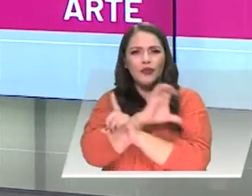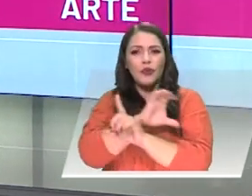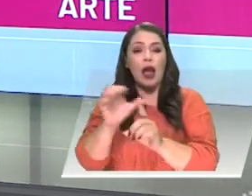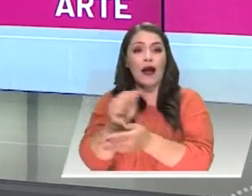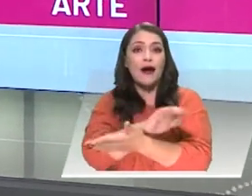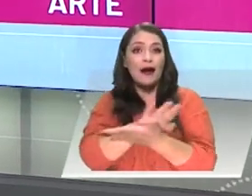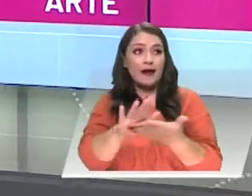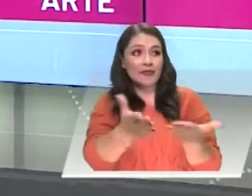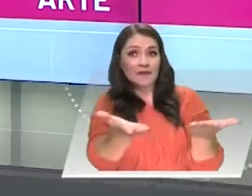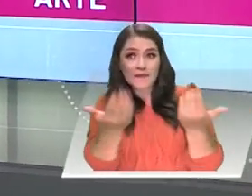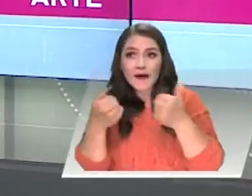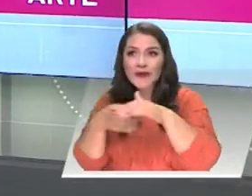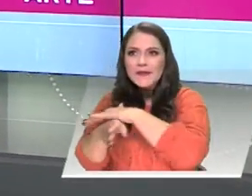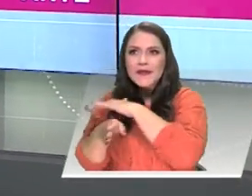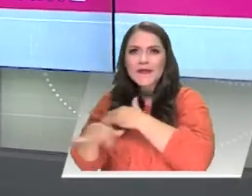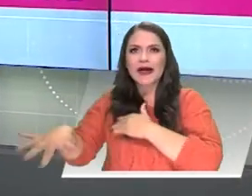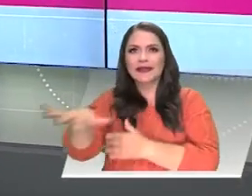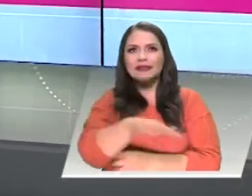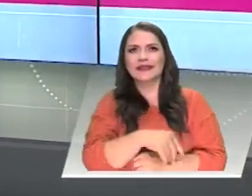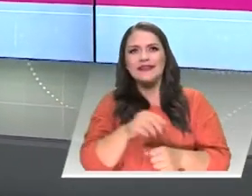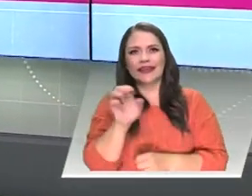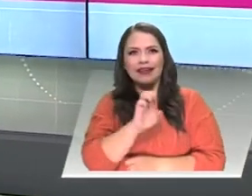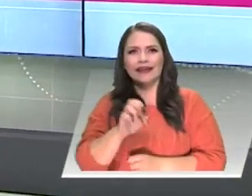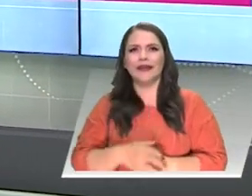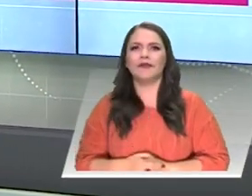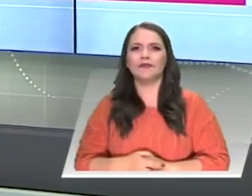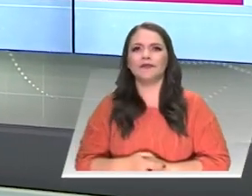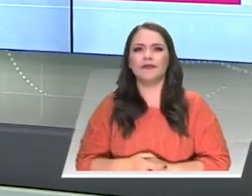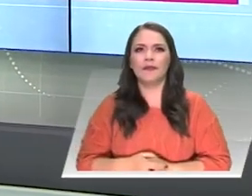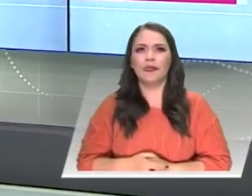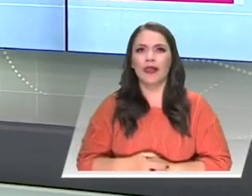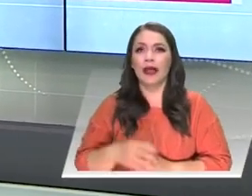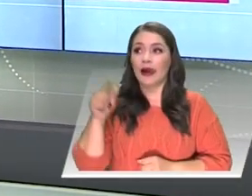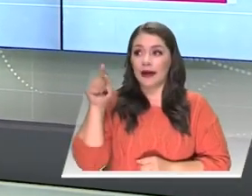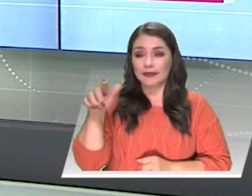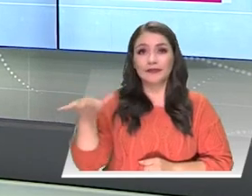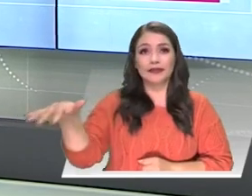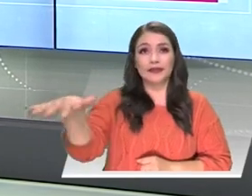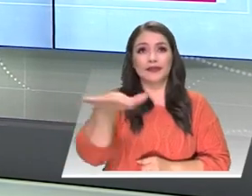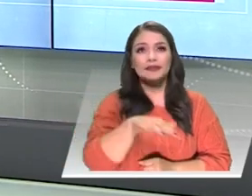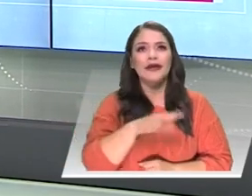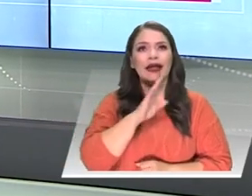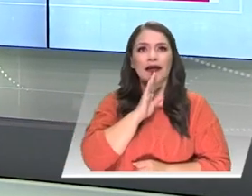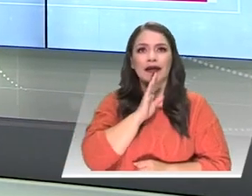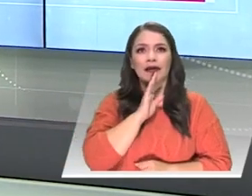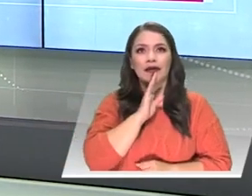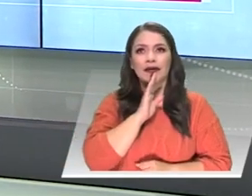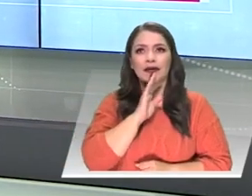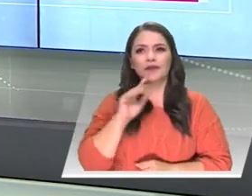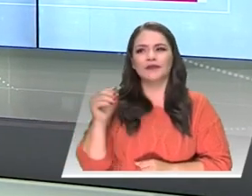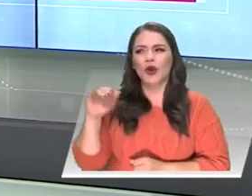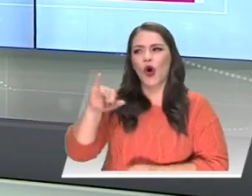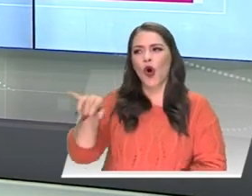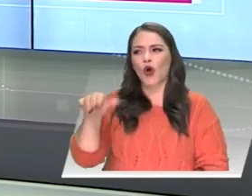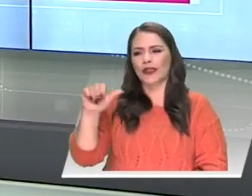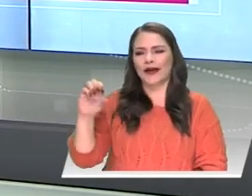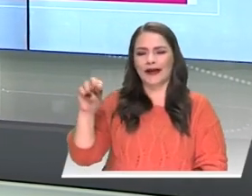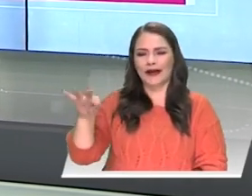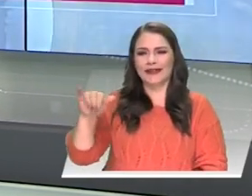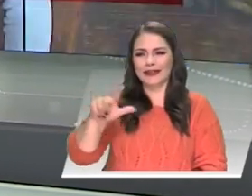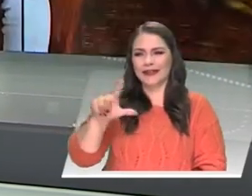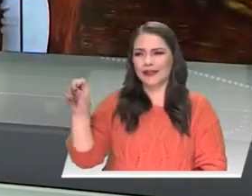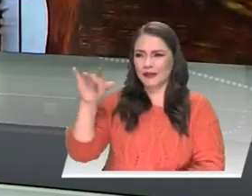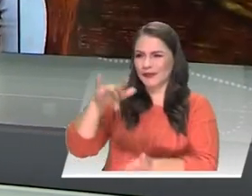para todo el público durante este mes de enero. Desde este lugar, precisamente, saludamos a nuestro compañero J. Cantillo.